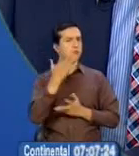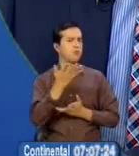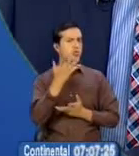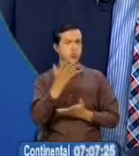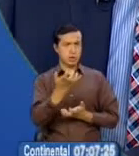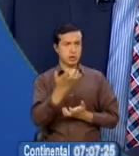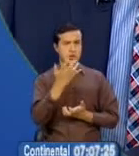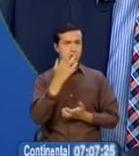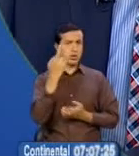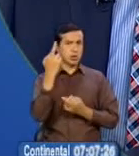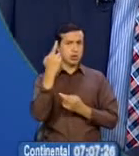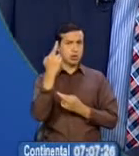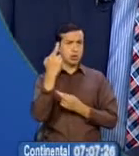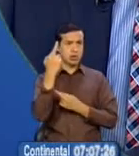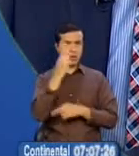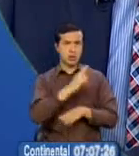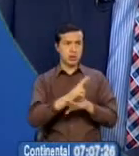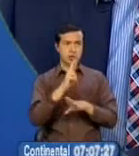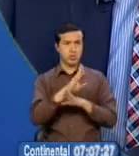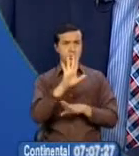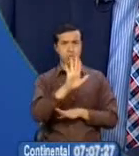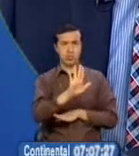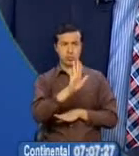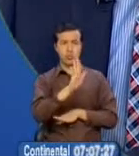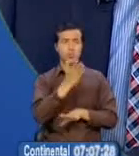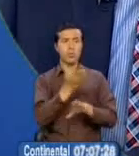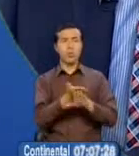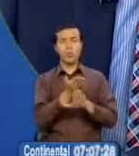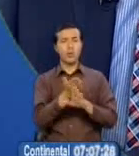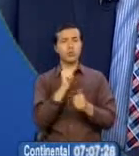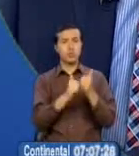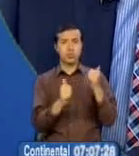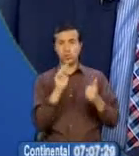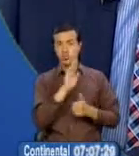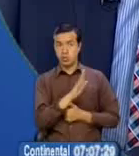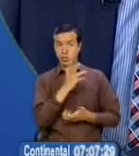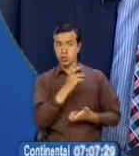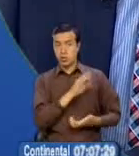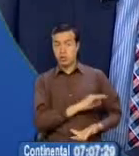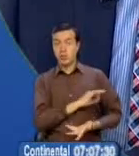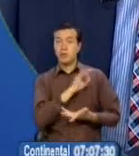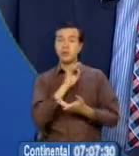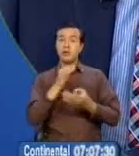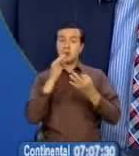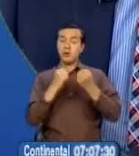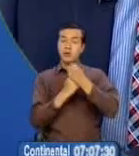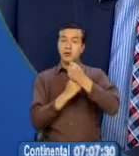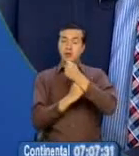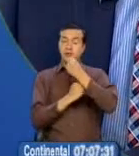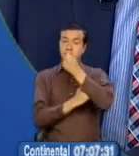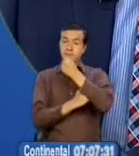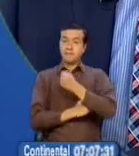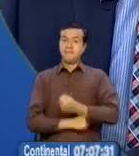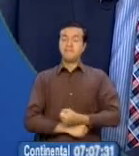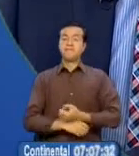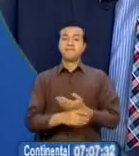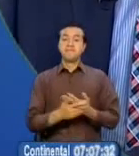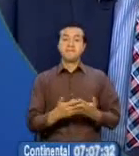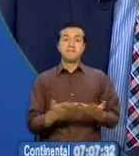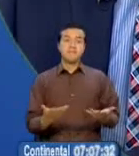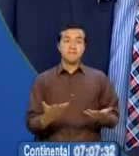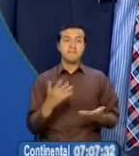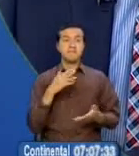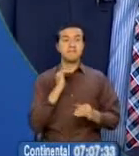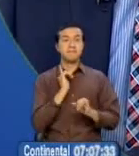la Universidad de Guayaquil y cuáles son sus propuestas a efecto de poder fortalecer